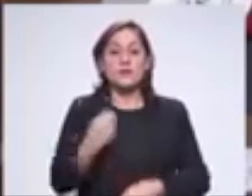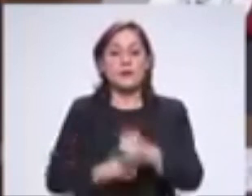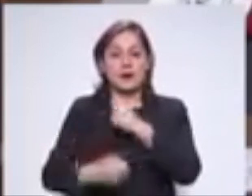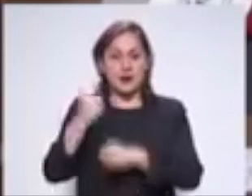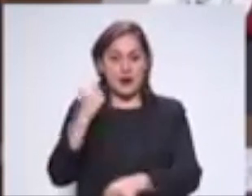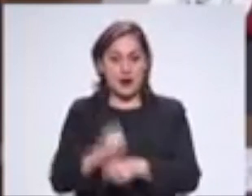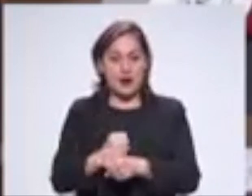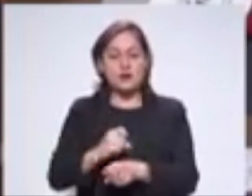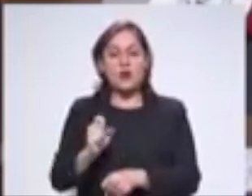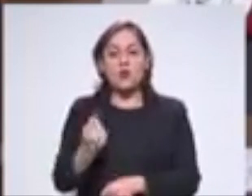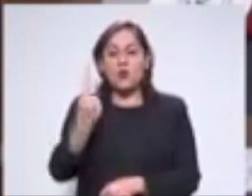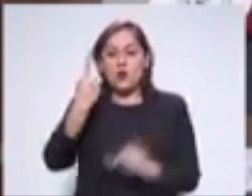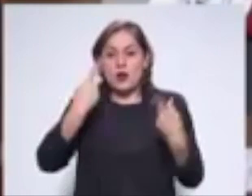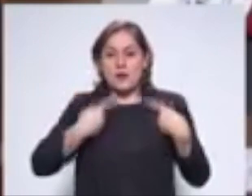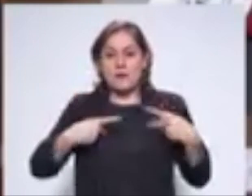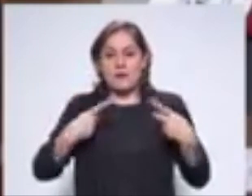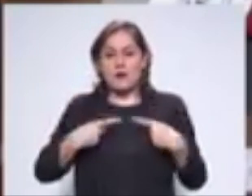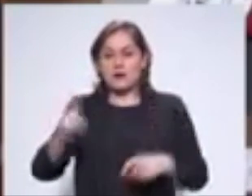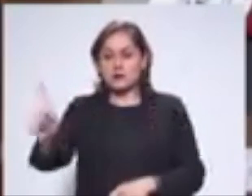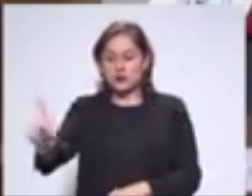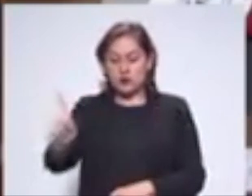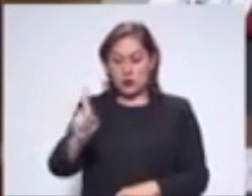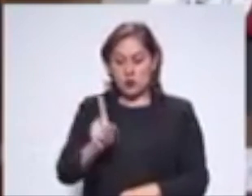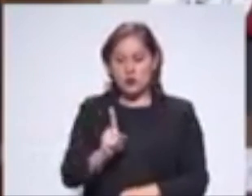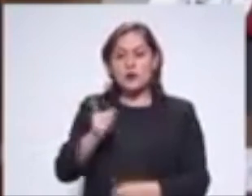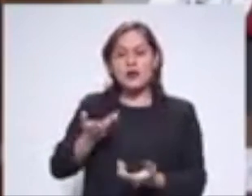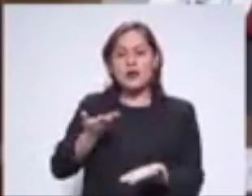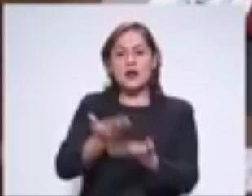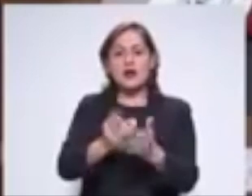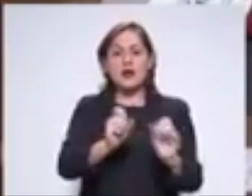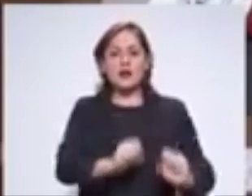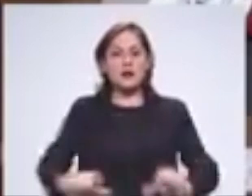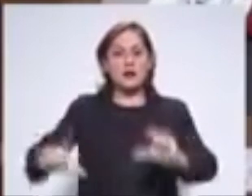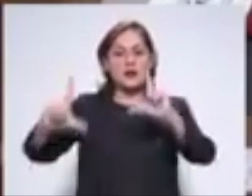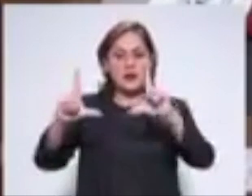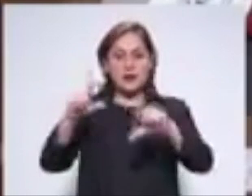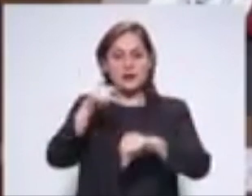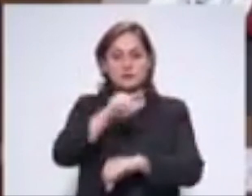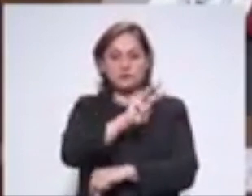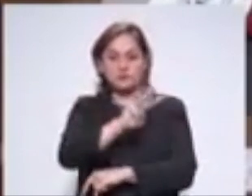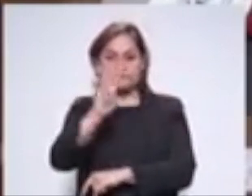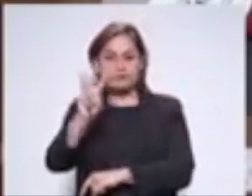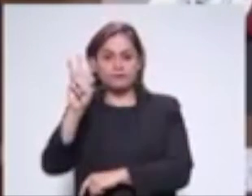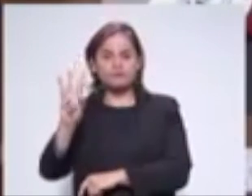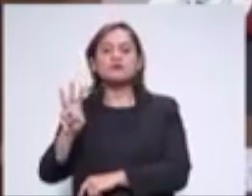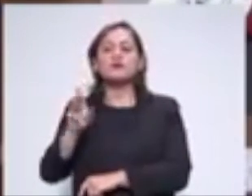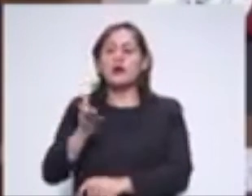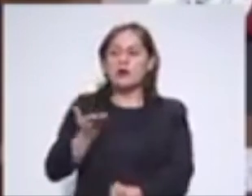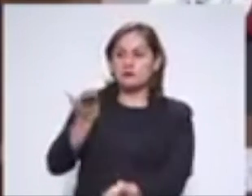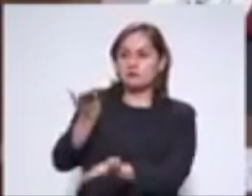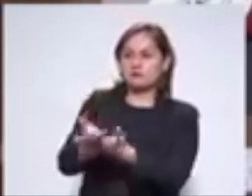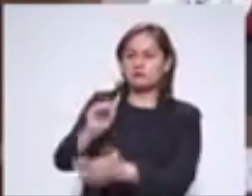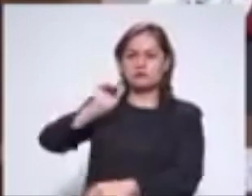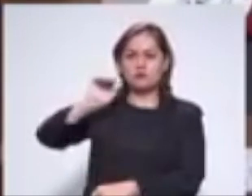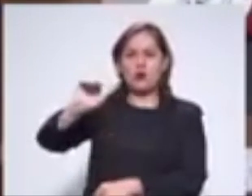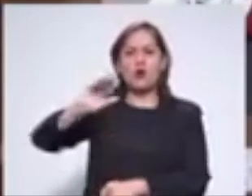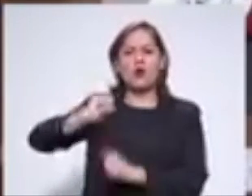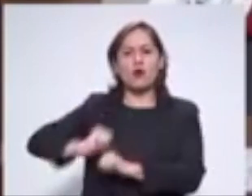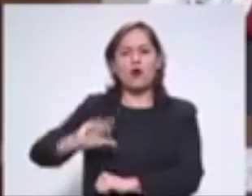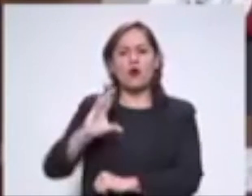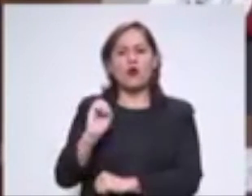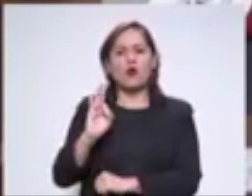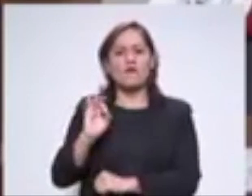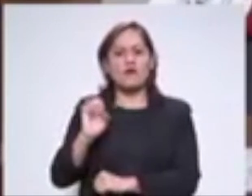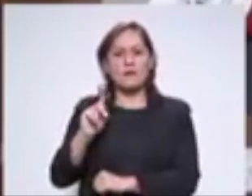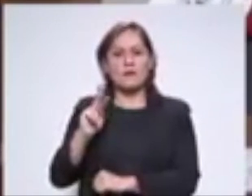una persona solicitante requirió a través de la Plataforma Nacional de Transparencia, la COFEPRIS, información presupuestaria y